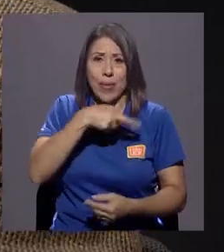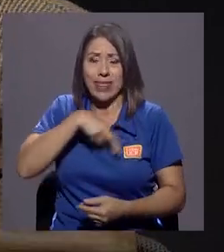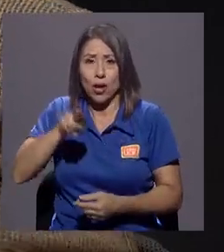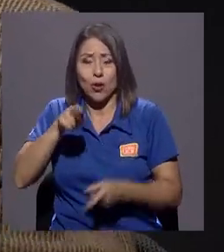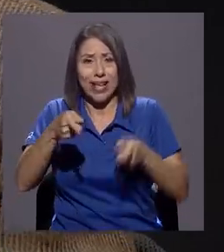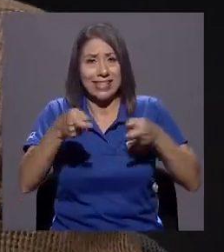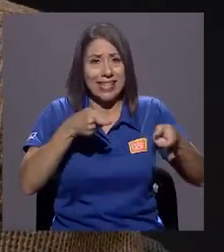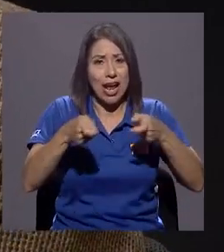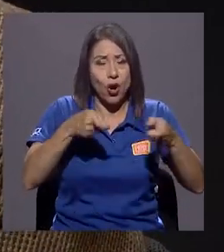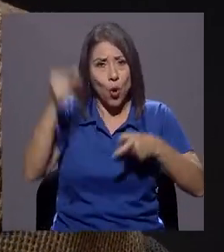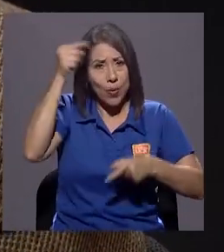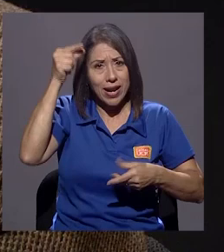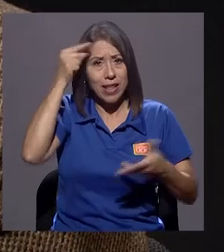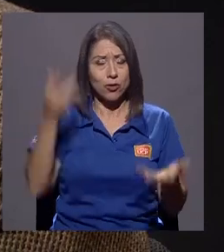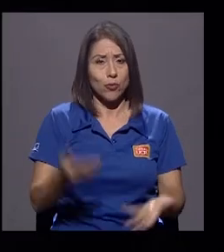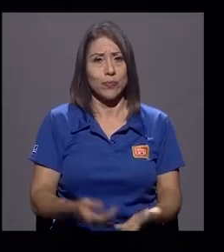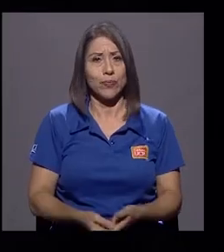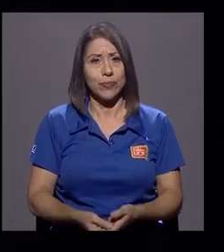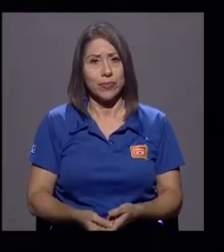gobernando